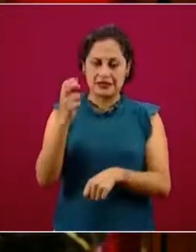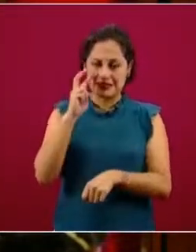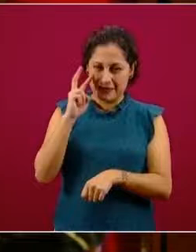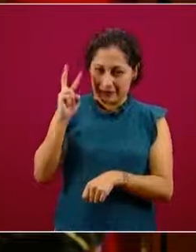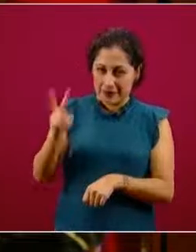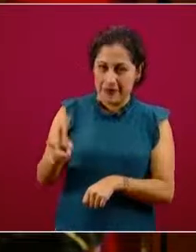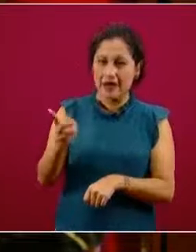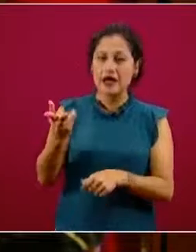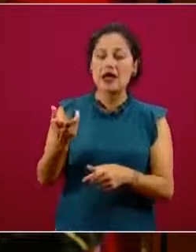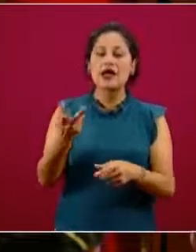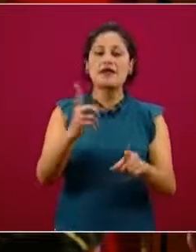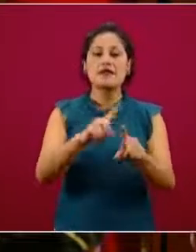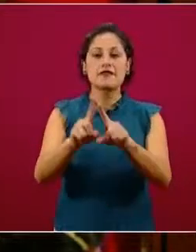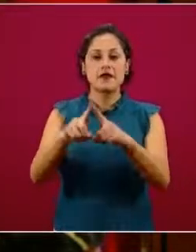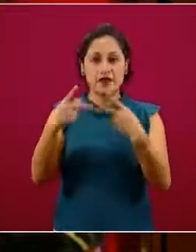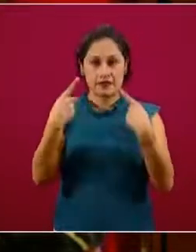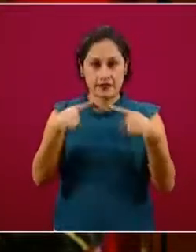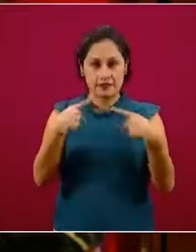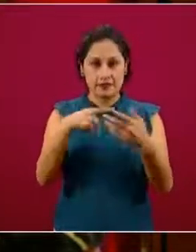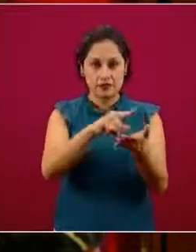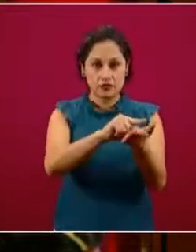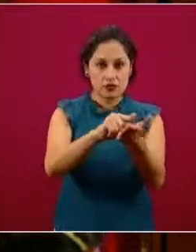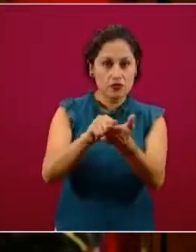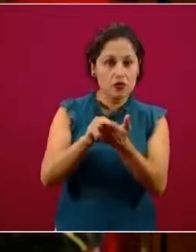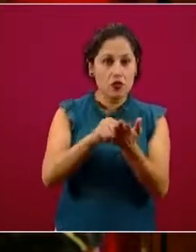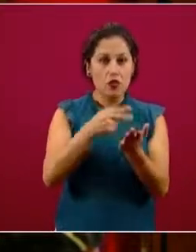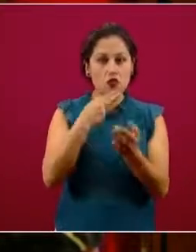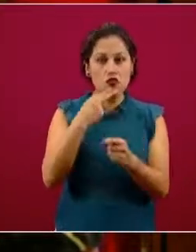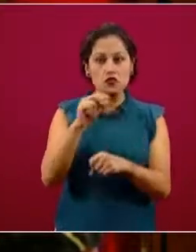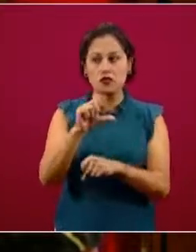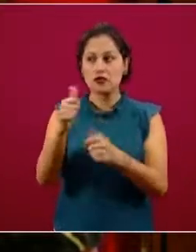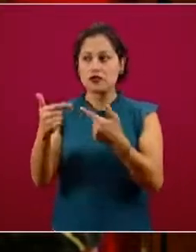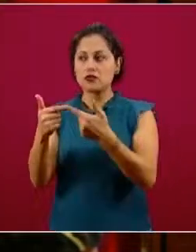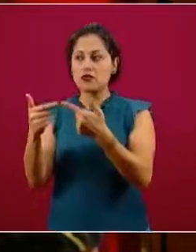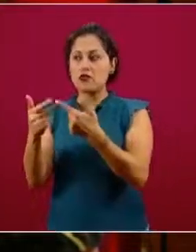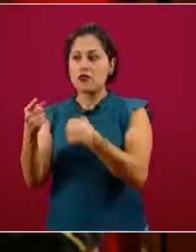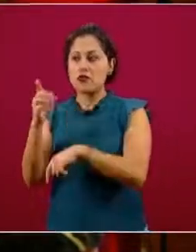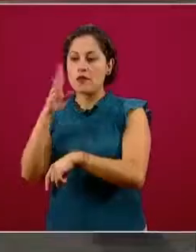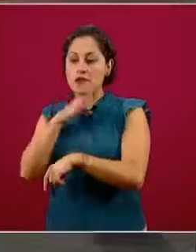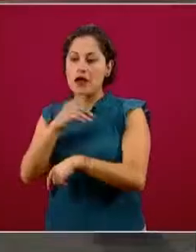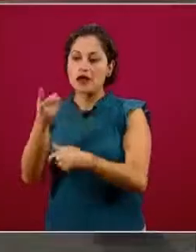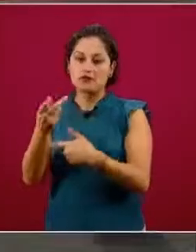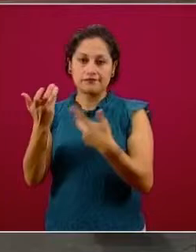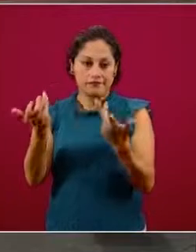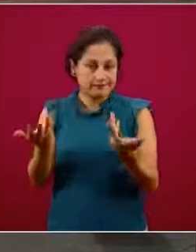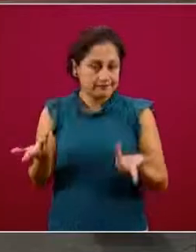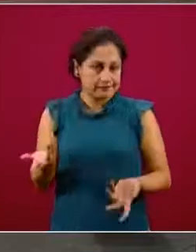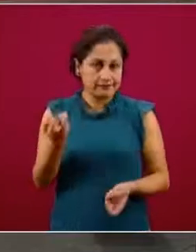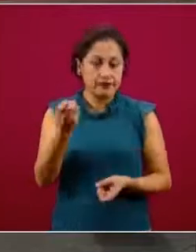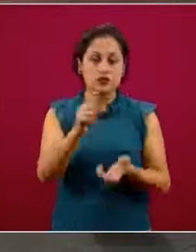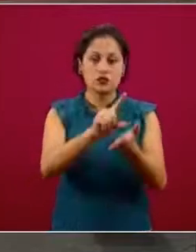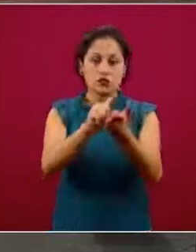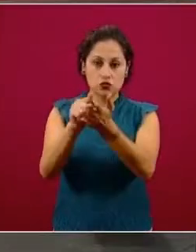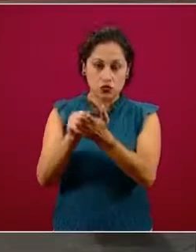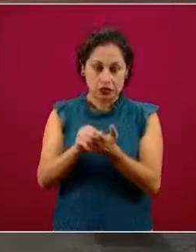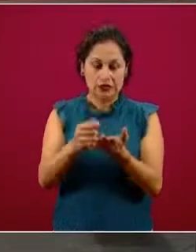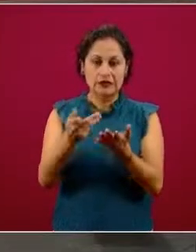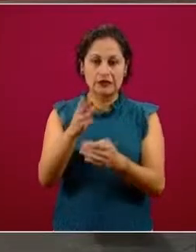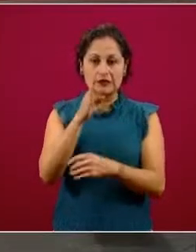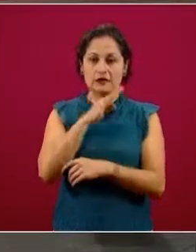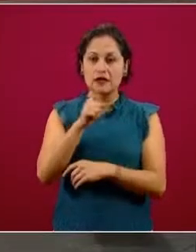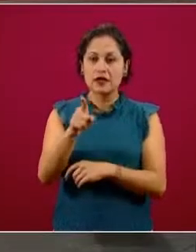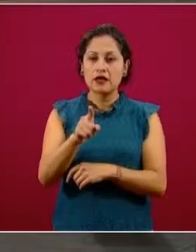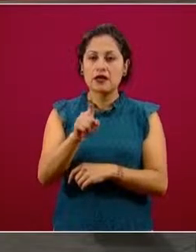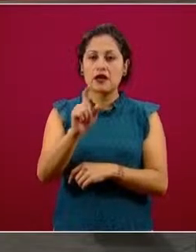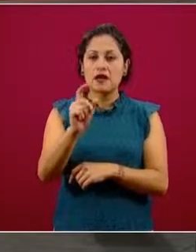ver afectado por usuarios de otra plataforma, en este caso la de Twitter, que no llega ni